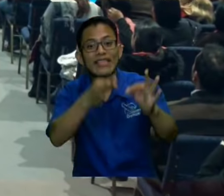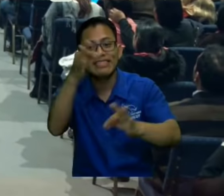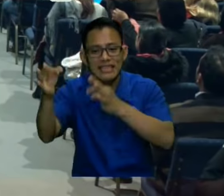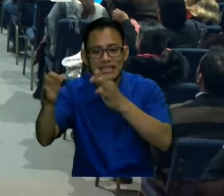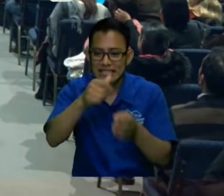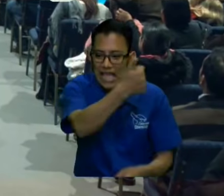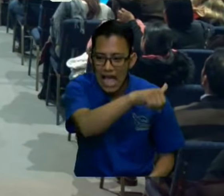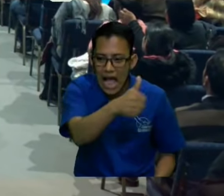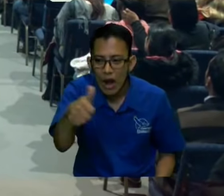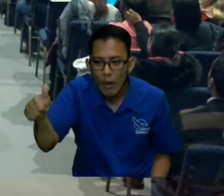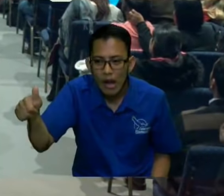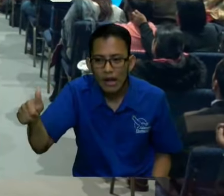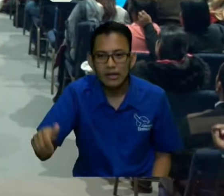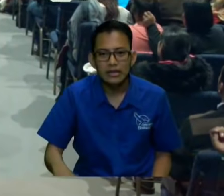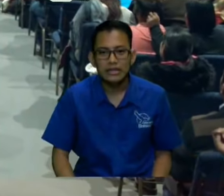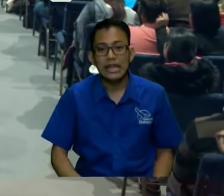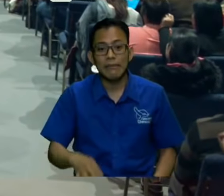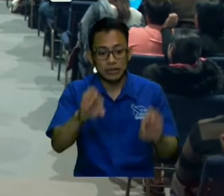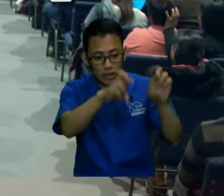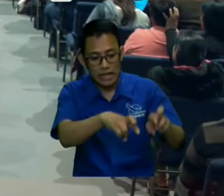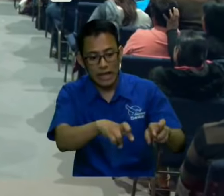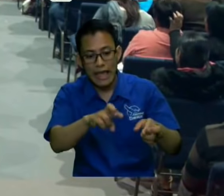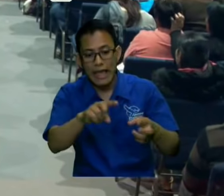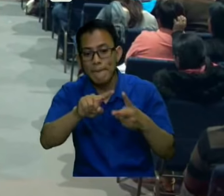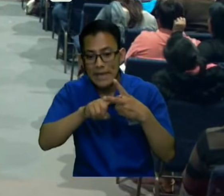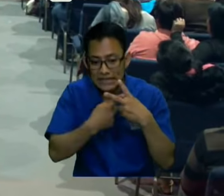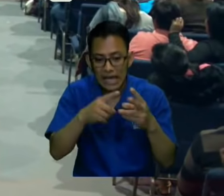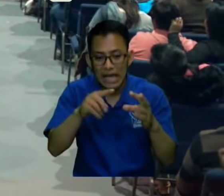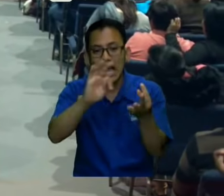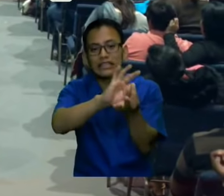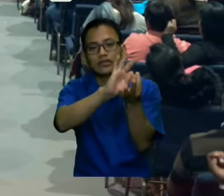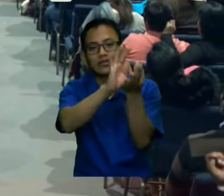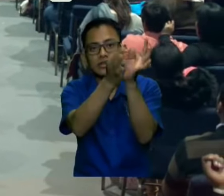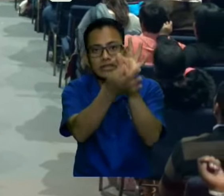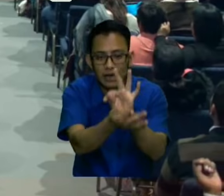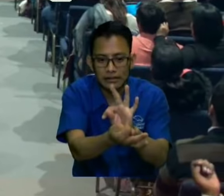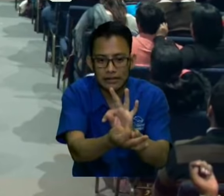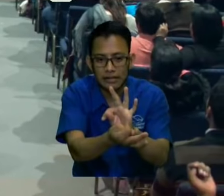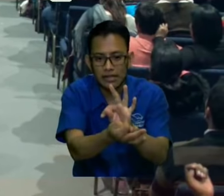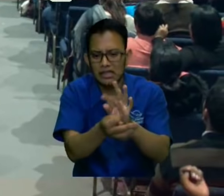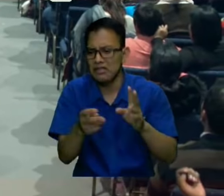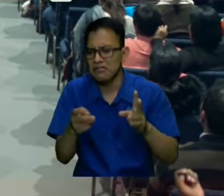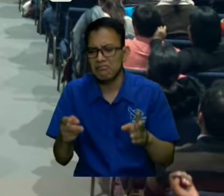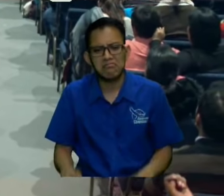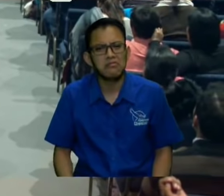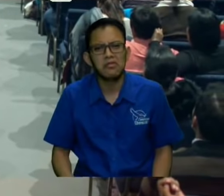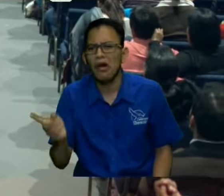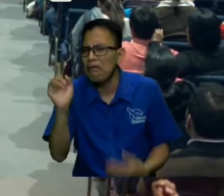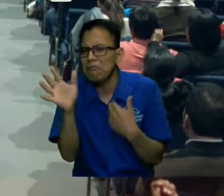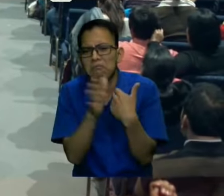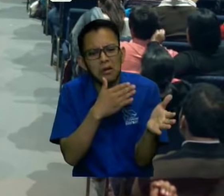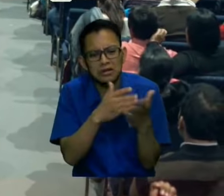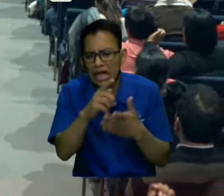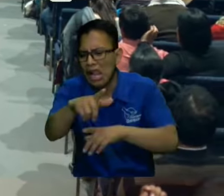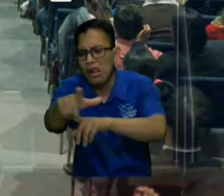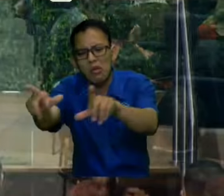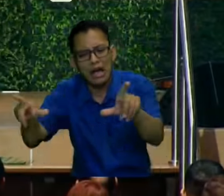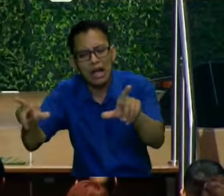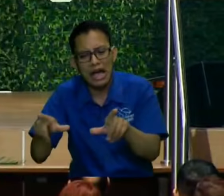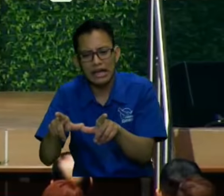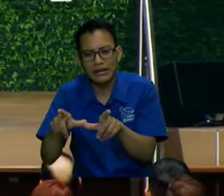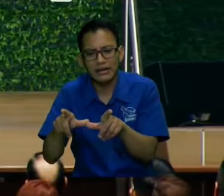Entonces, cuando uno empieza esa transformación, transforma y vive. Y el ambiente en el que uno vive es distinto. El que se mete